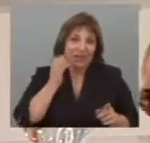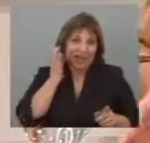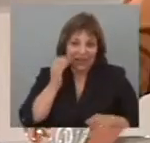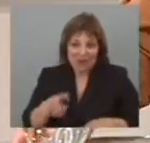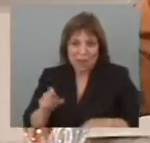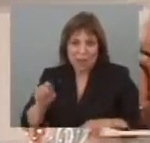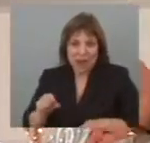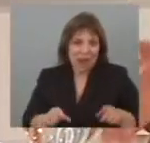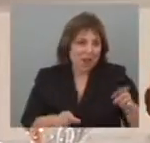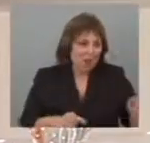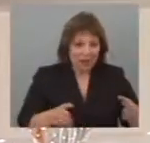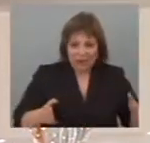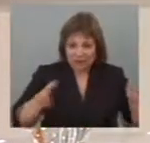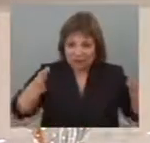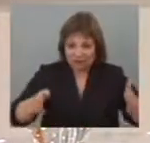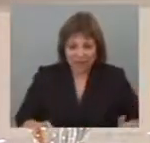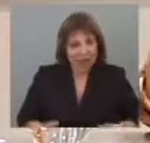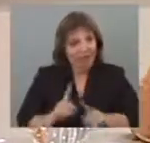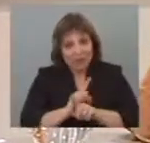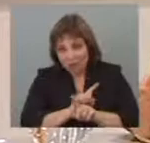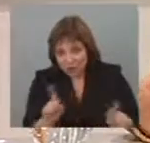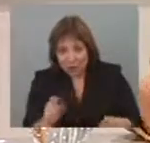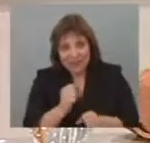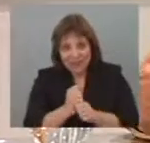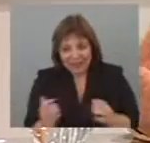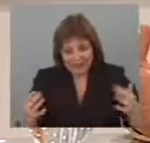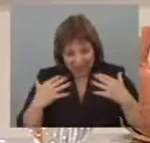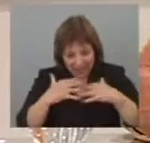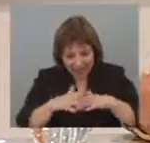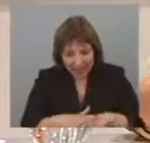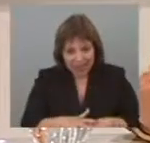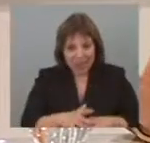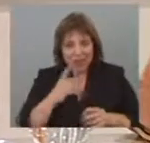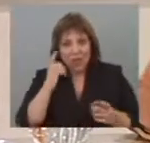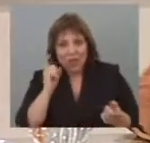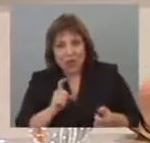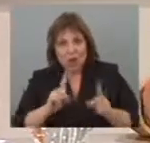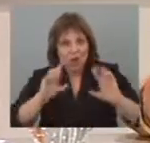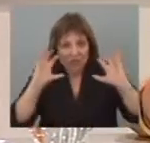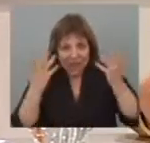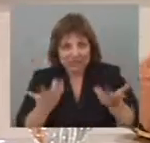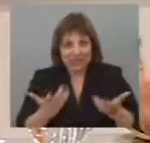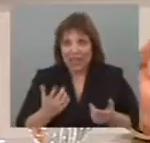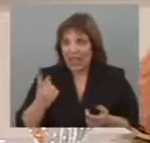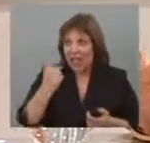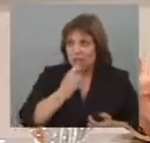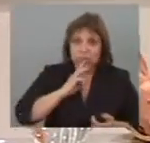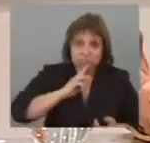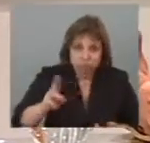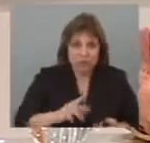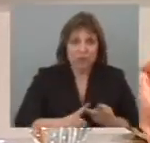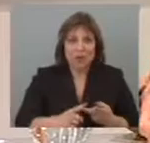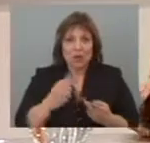las nenas en otra fila, sino trabajando el no sexismo, la no violencia, la respuesta